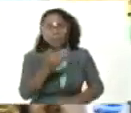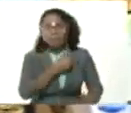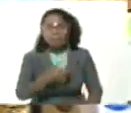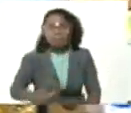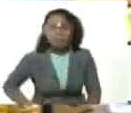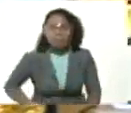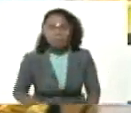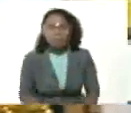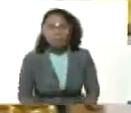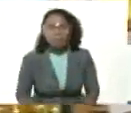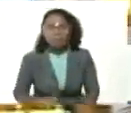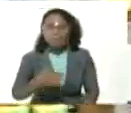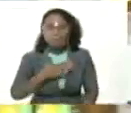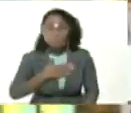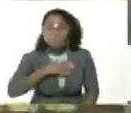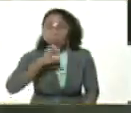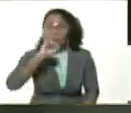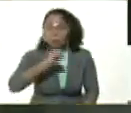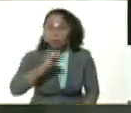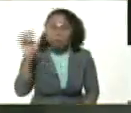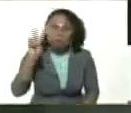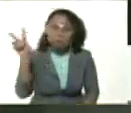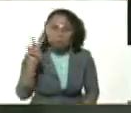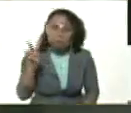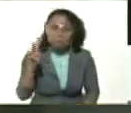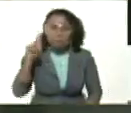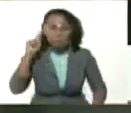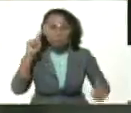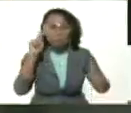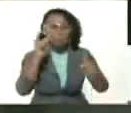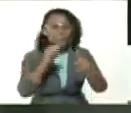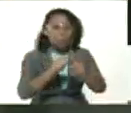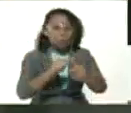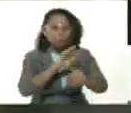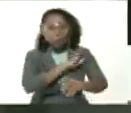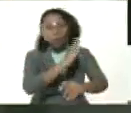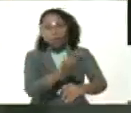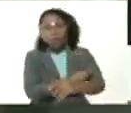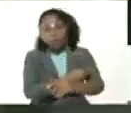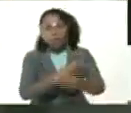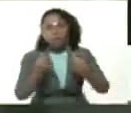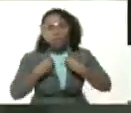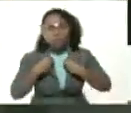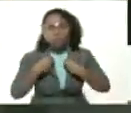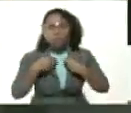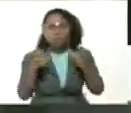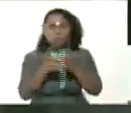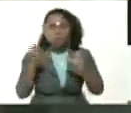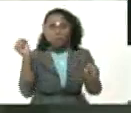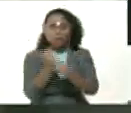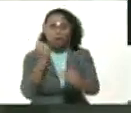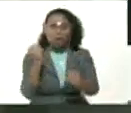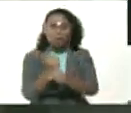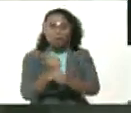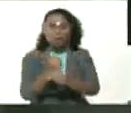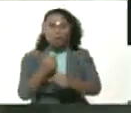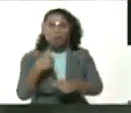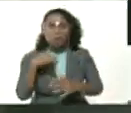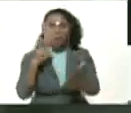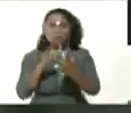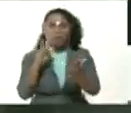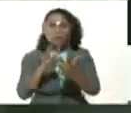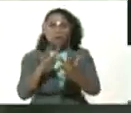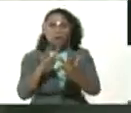presidente: mi Venezuela amada, rumbo a ser potencia. ¡Viva la clase trabajadora! Le doy el pase a